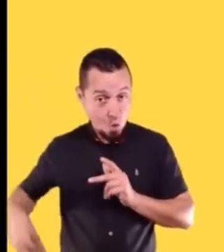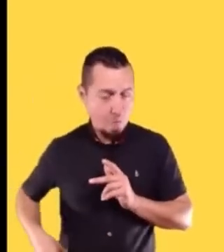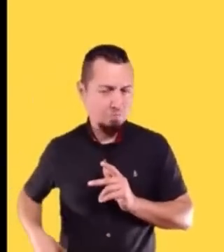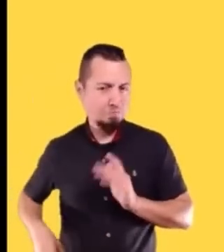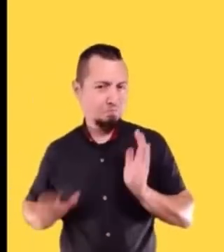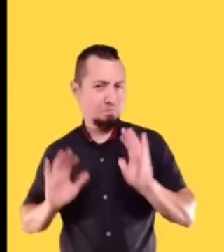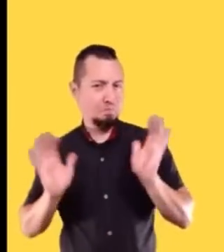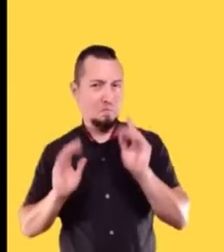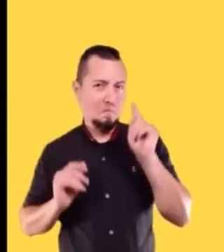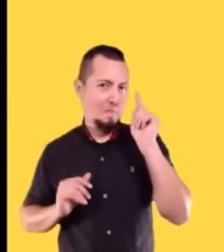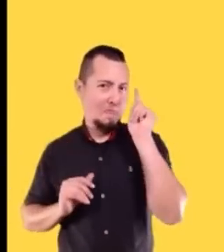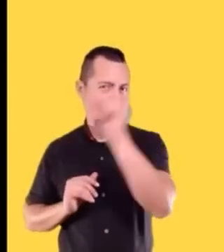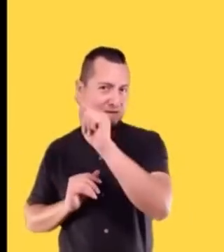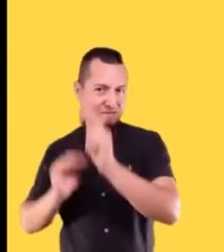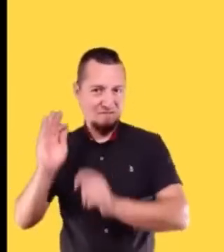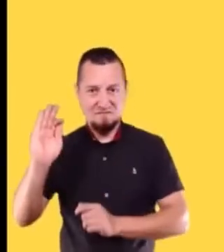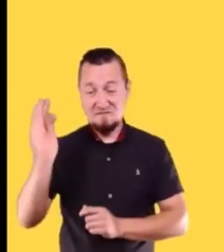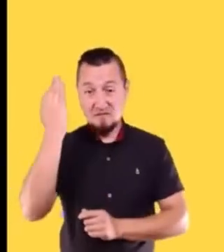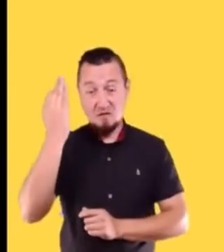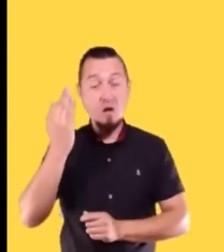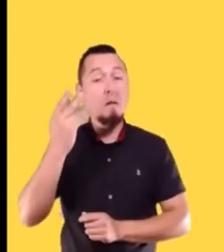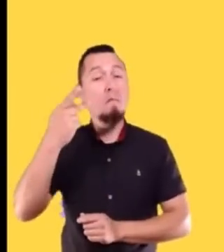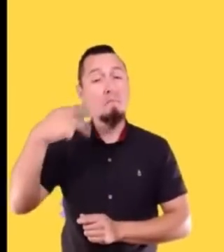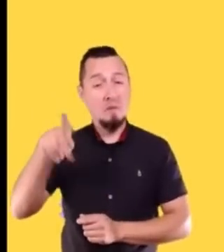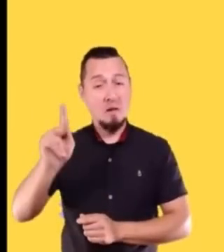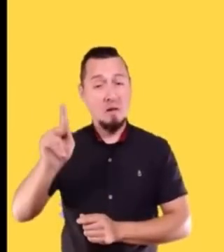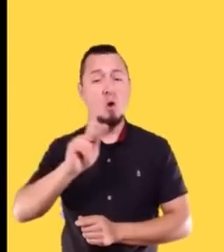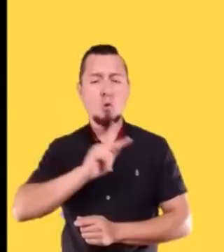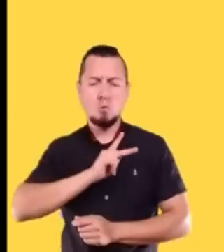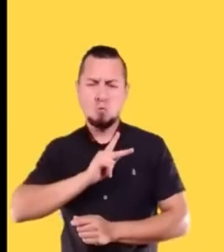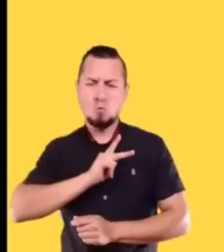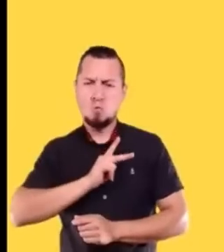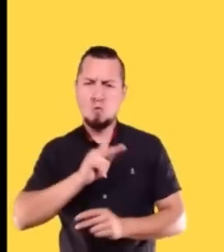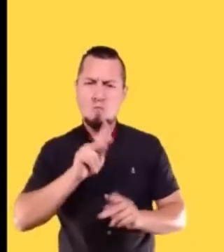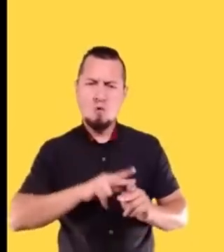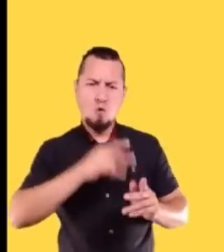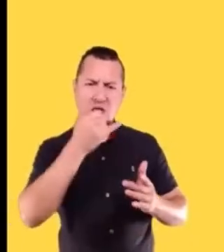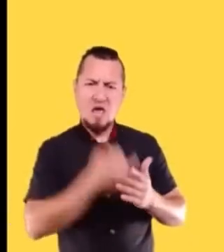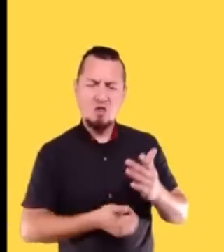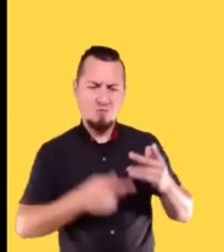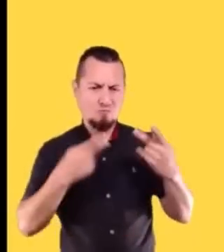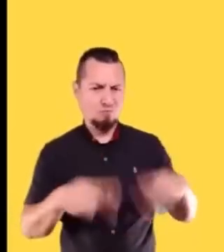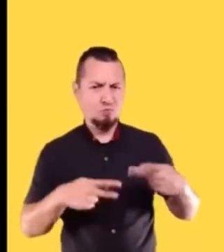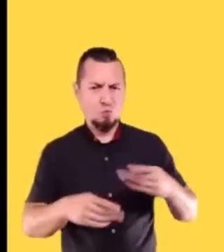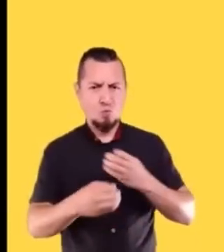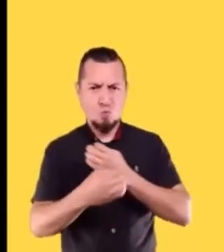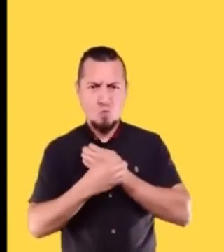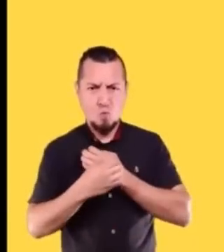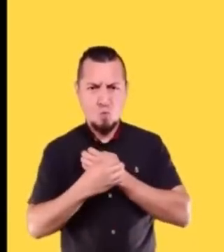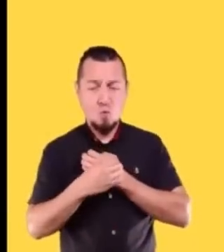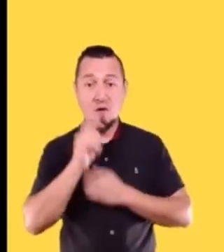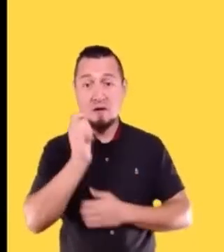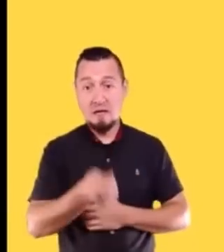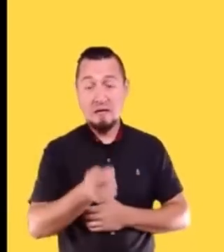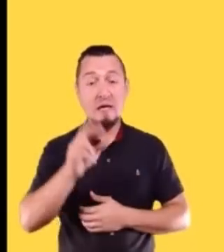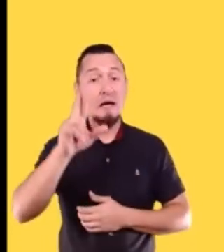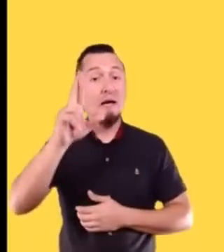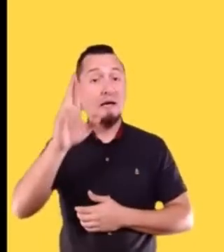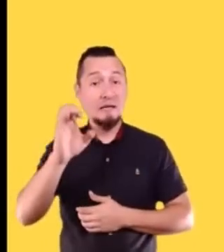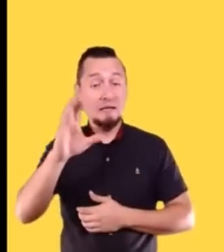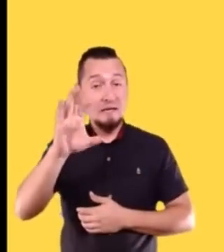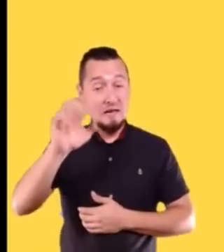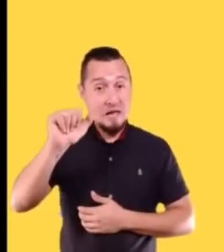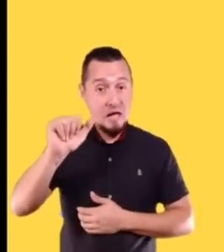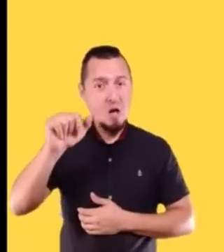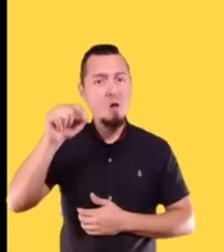A nosotros nos toca hacer el proyecto educativo y ese proyecto educativo en Jalisco se llama Recrea. Está